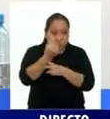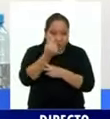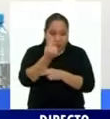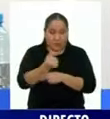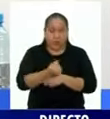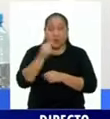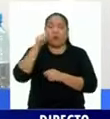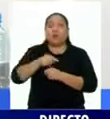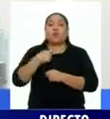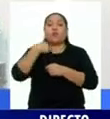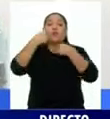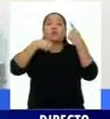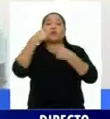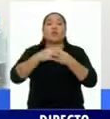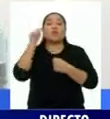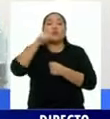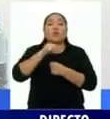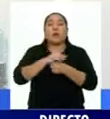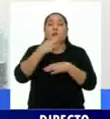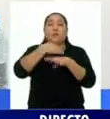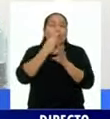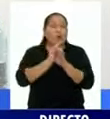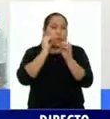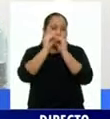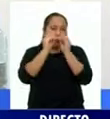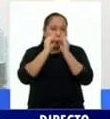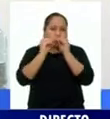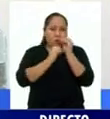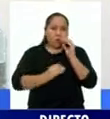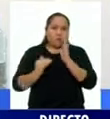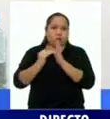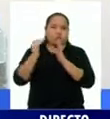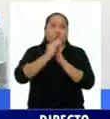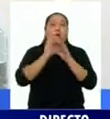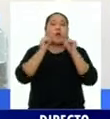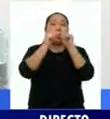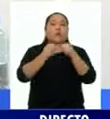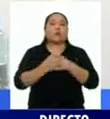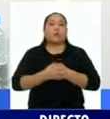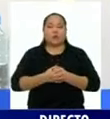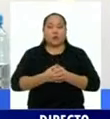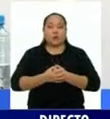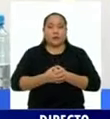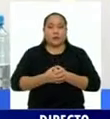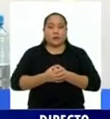que había sido una variable muy importante para la recuperación, va a continuar.